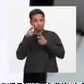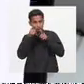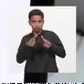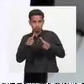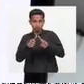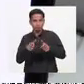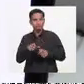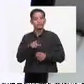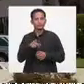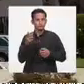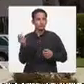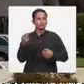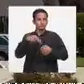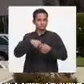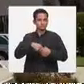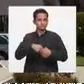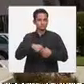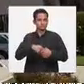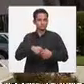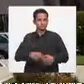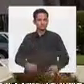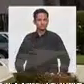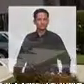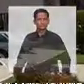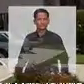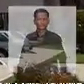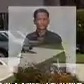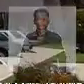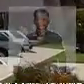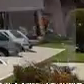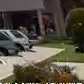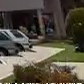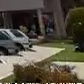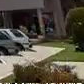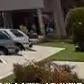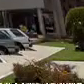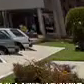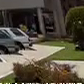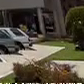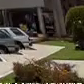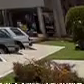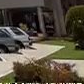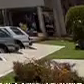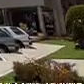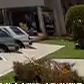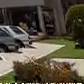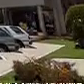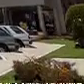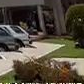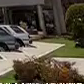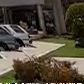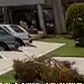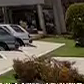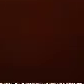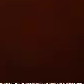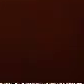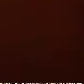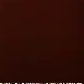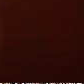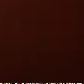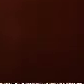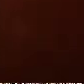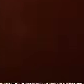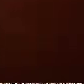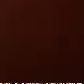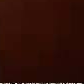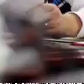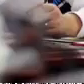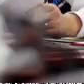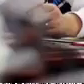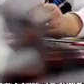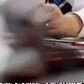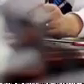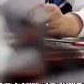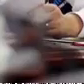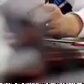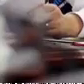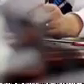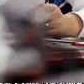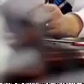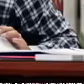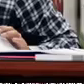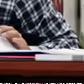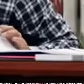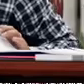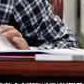simulacro provincial el Consejo Nacional electoral presentó cne